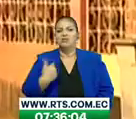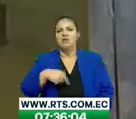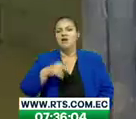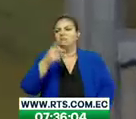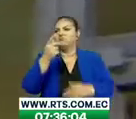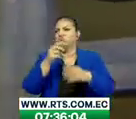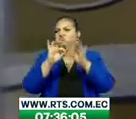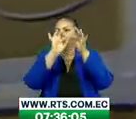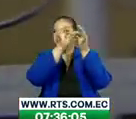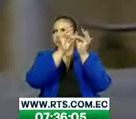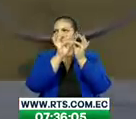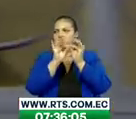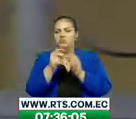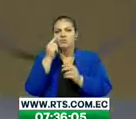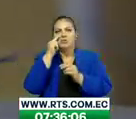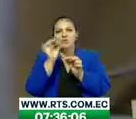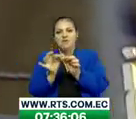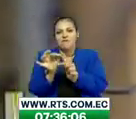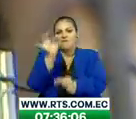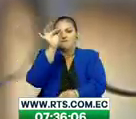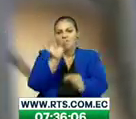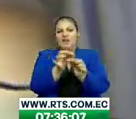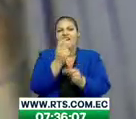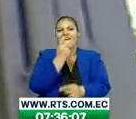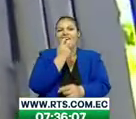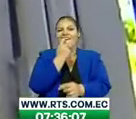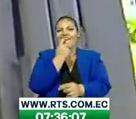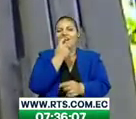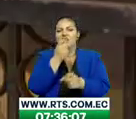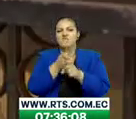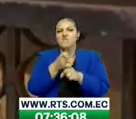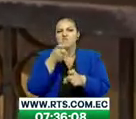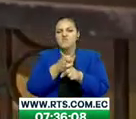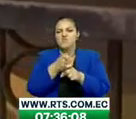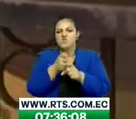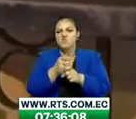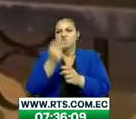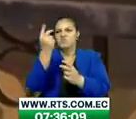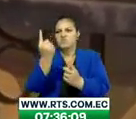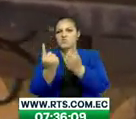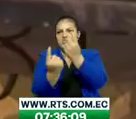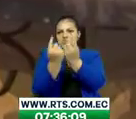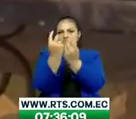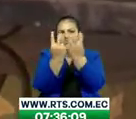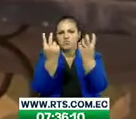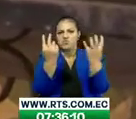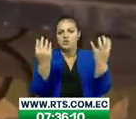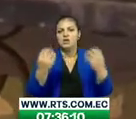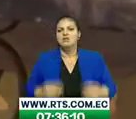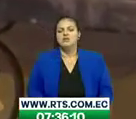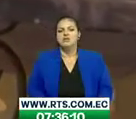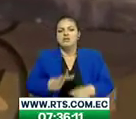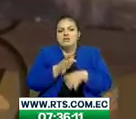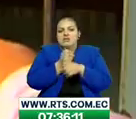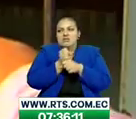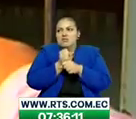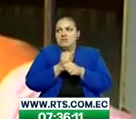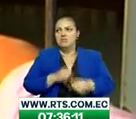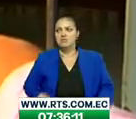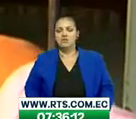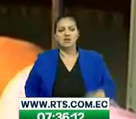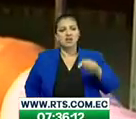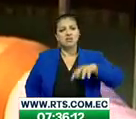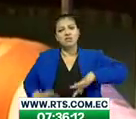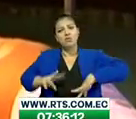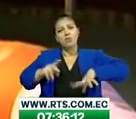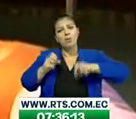altas para protegerse del AMPA. Los ladrones, amigos, los ladrones abundan aquí y nadie hace nada. Nosotros